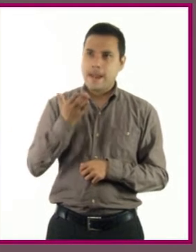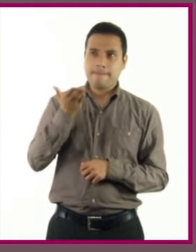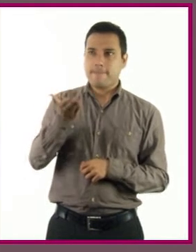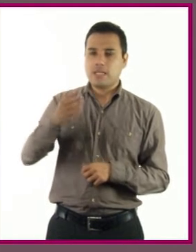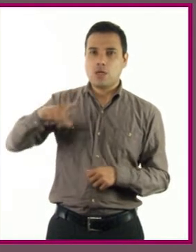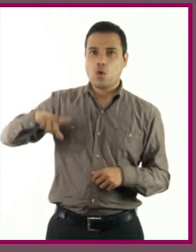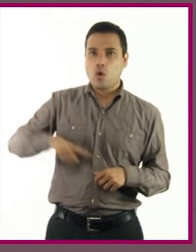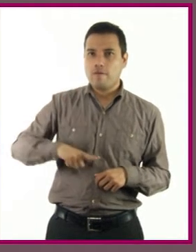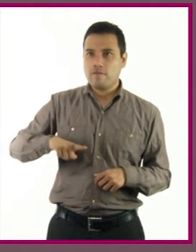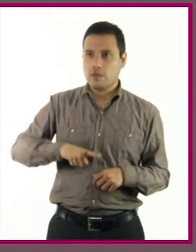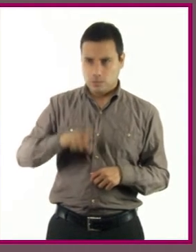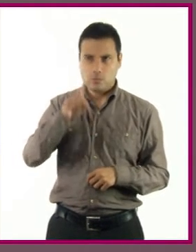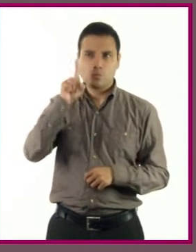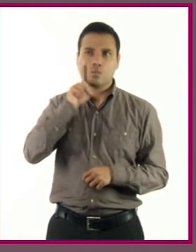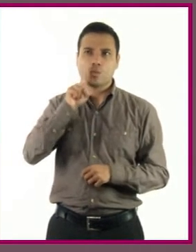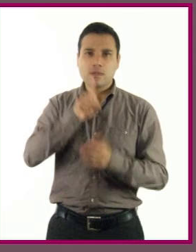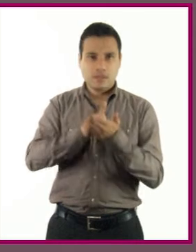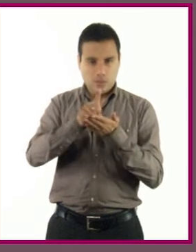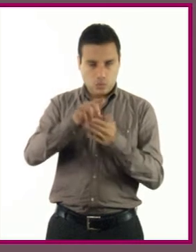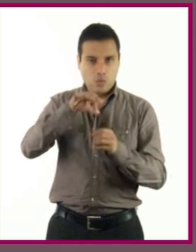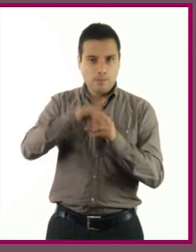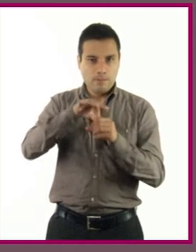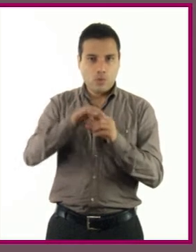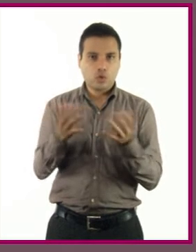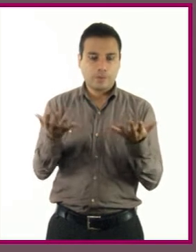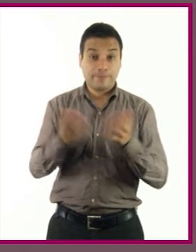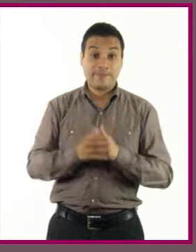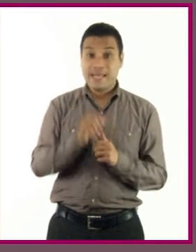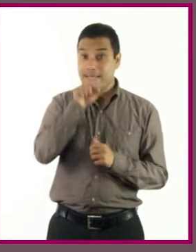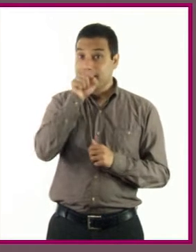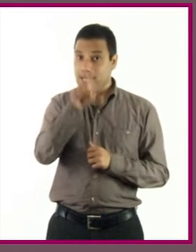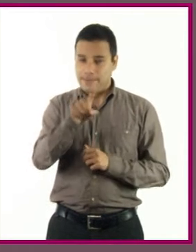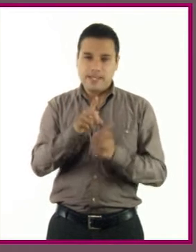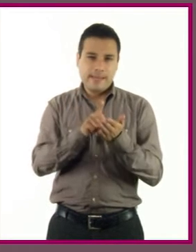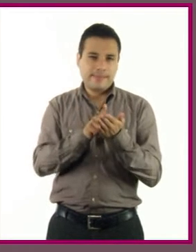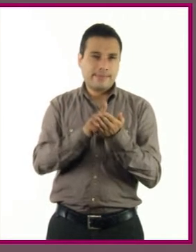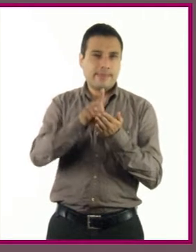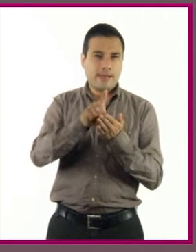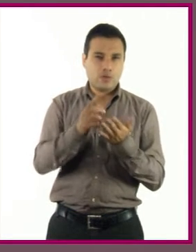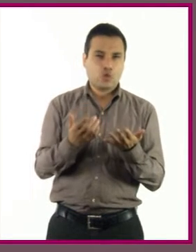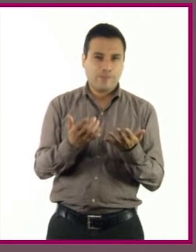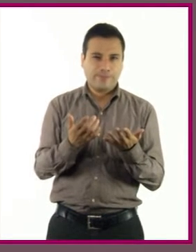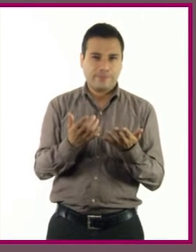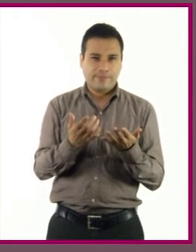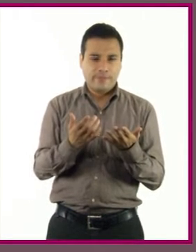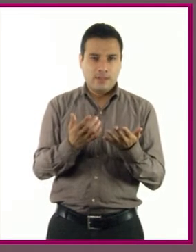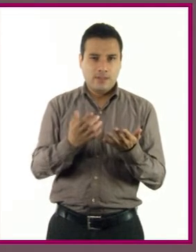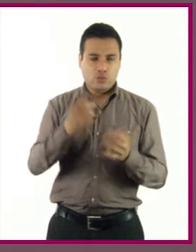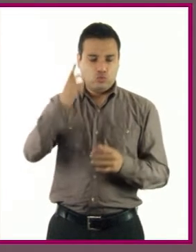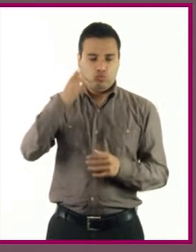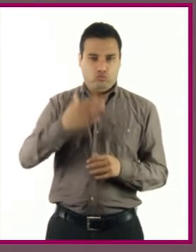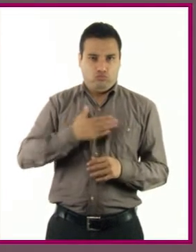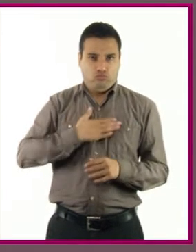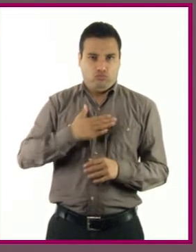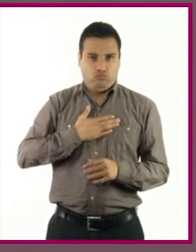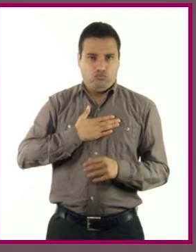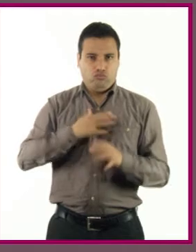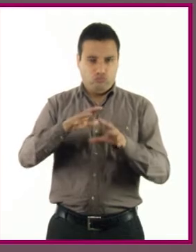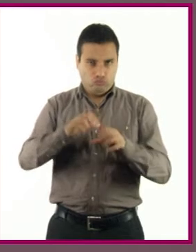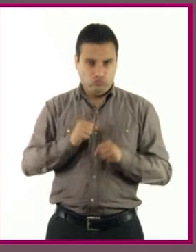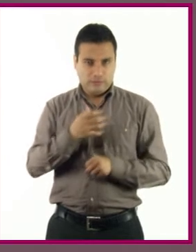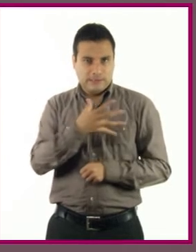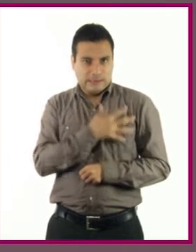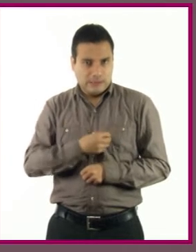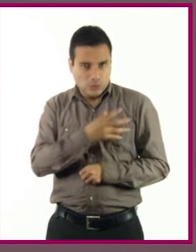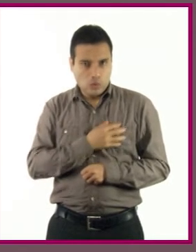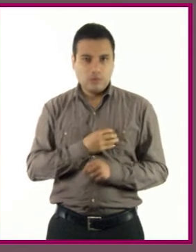gobierno el derecho al voto, además de derechos concernientes a la patria potestad de los hijos, herencias y